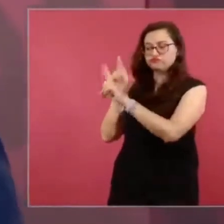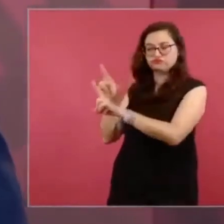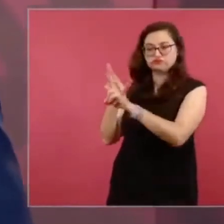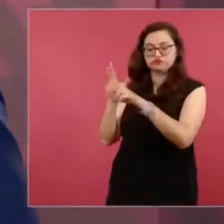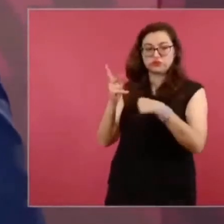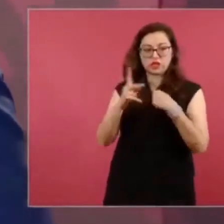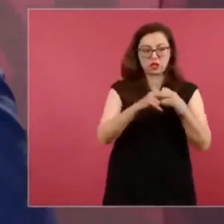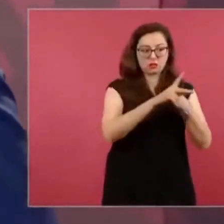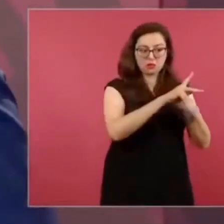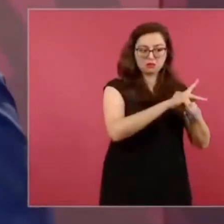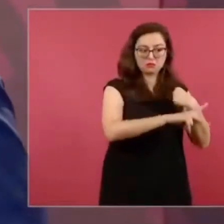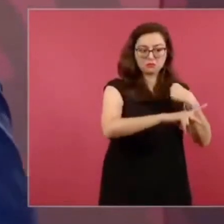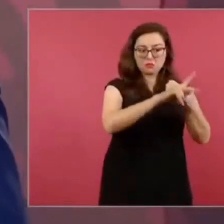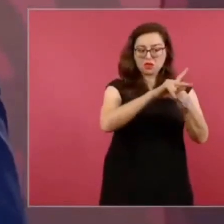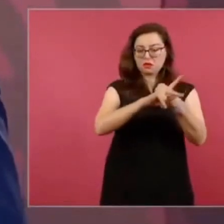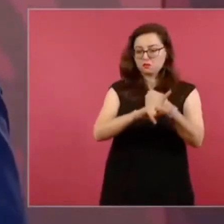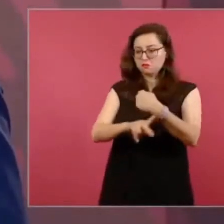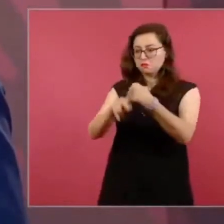países